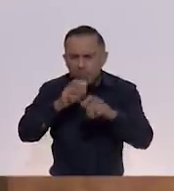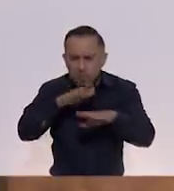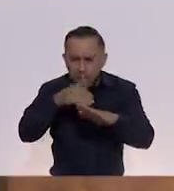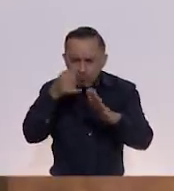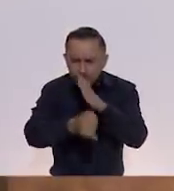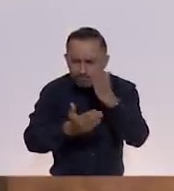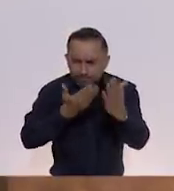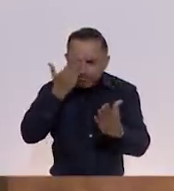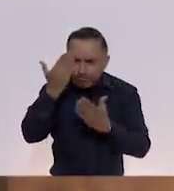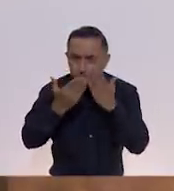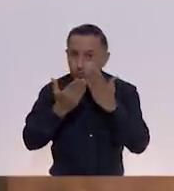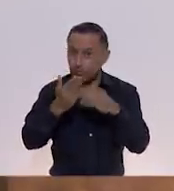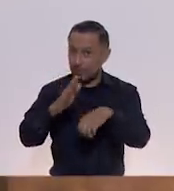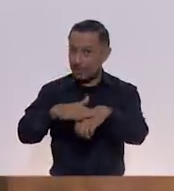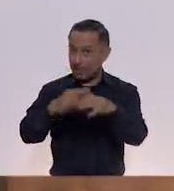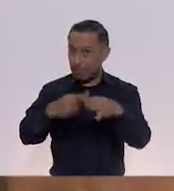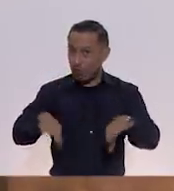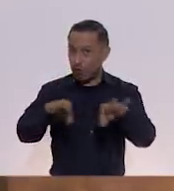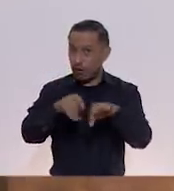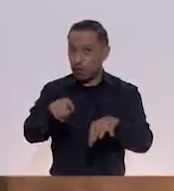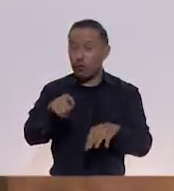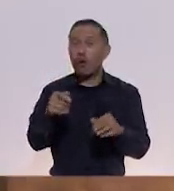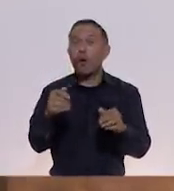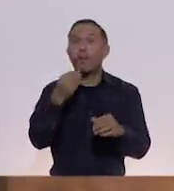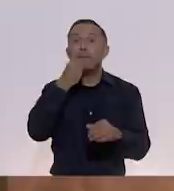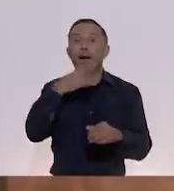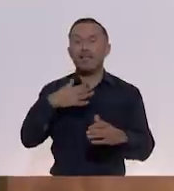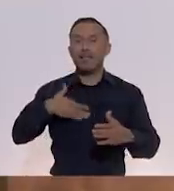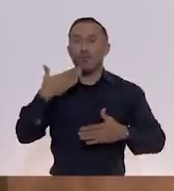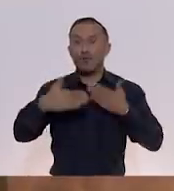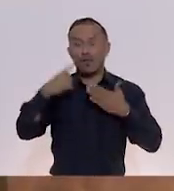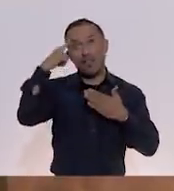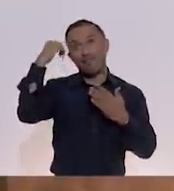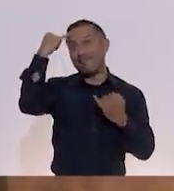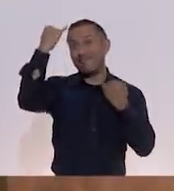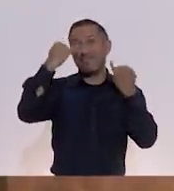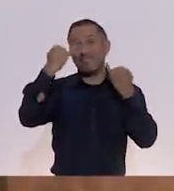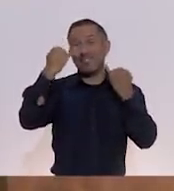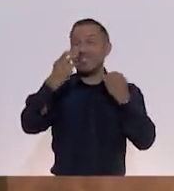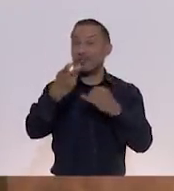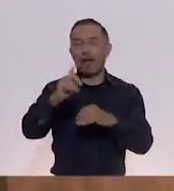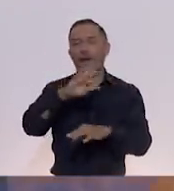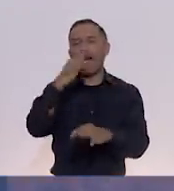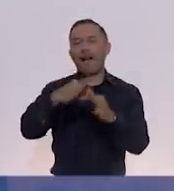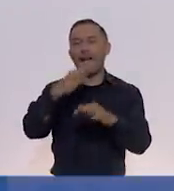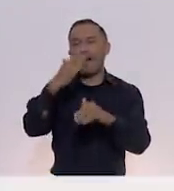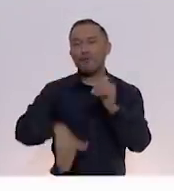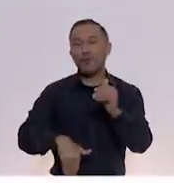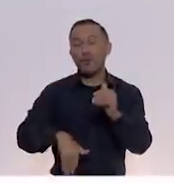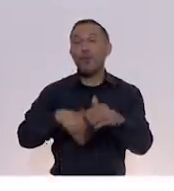que es muy importante divertirse y utilizar su imaginación. Esto ha sido todo. Hasta la próxima.